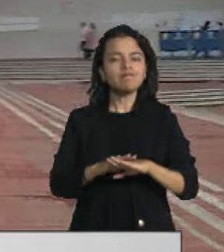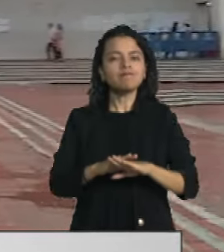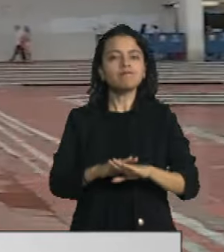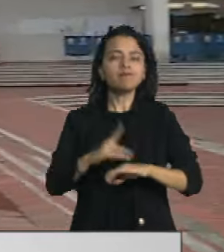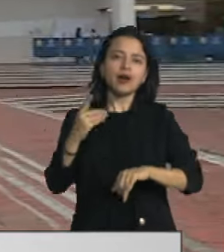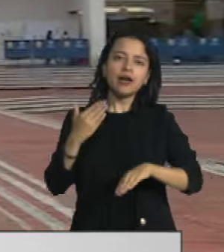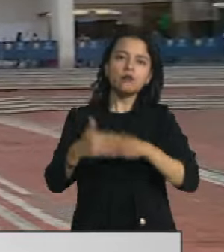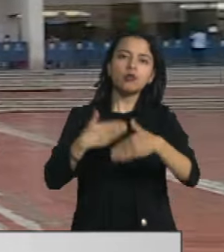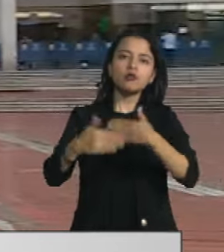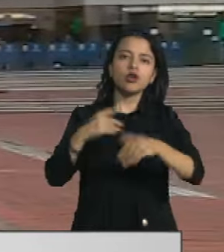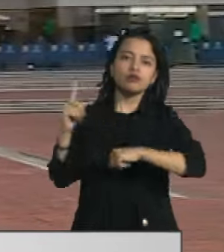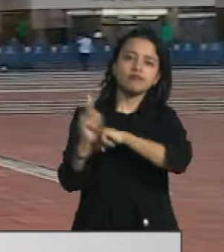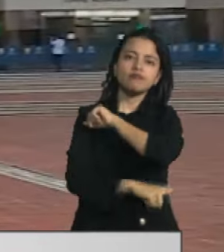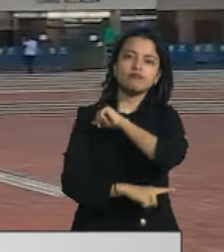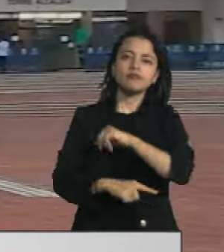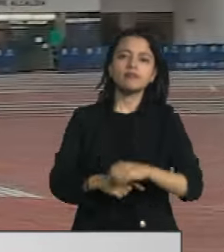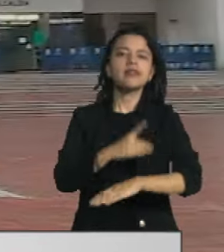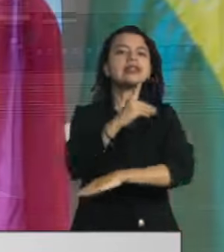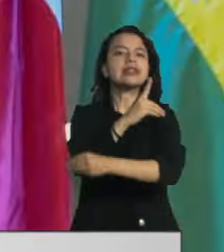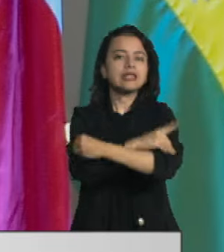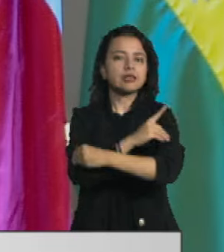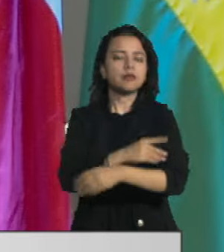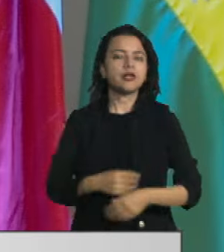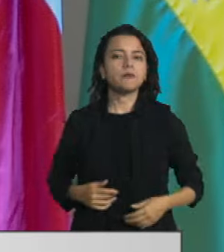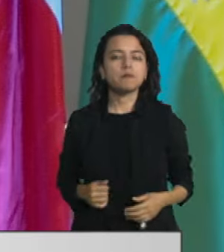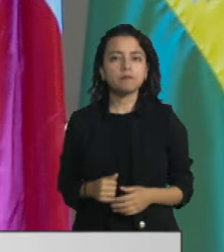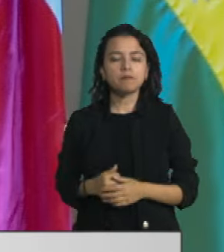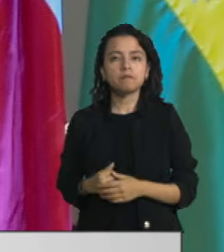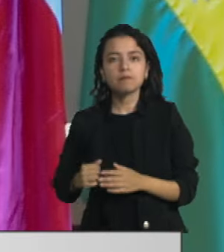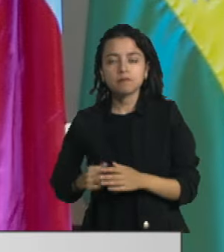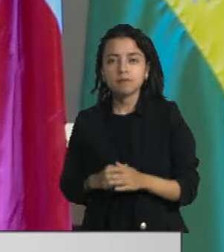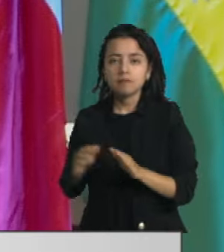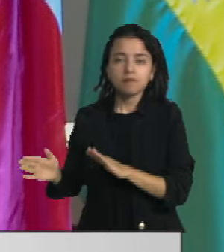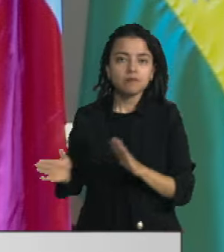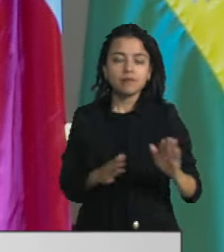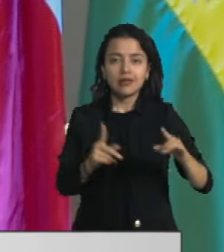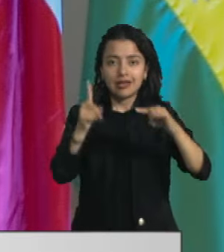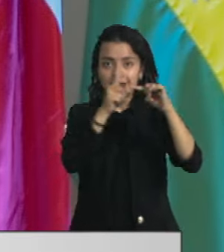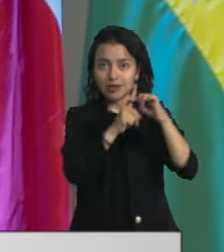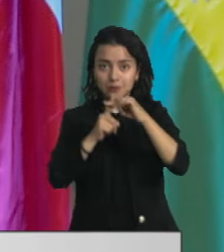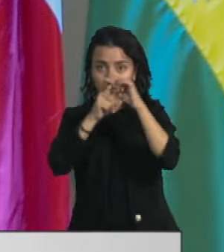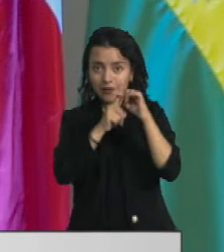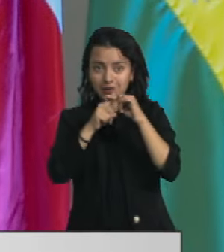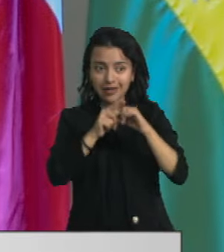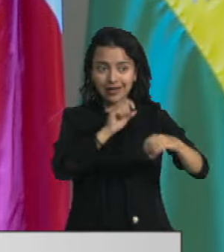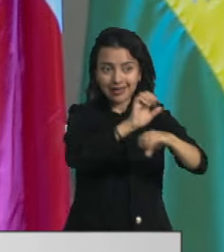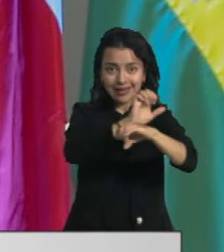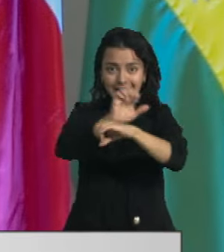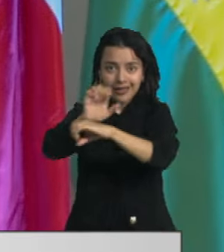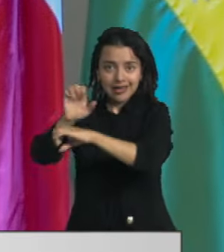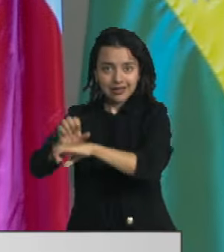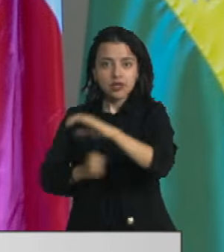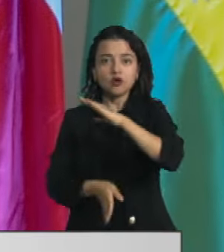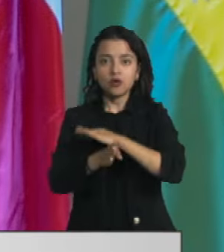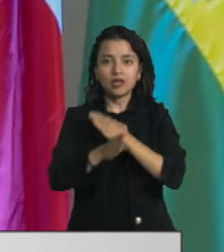dar continuidad al proceso disciplinario. La Procuraduría General de la Nación y los demás entes de control continuarán adelantando esta